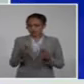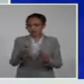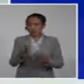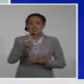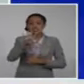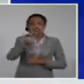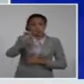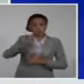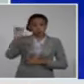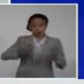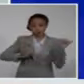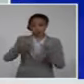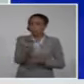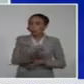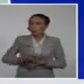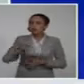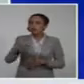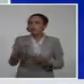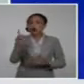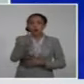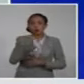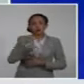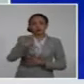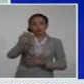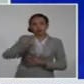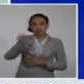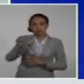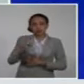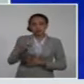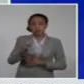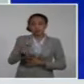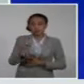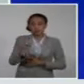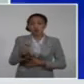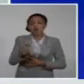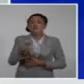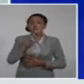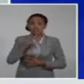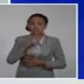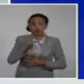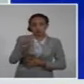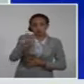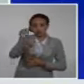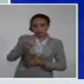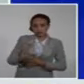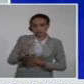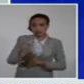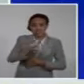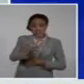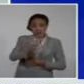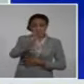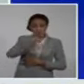De los municipios Camagüey 4 y de Vertientes 1. Y de los 5 viajeros